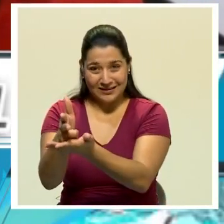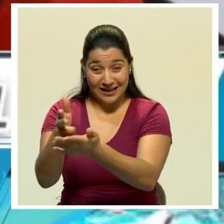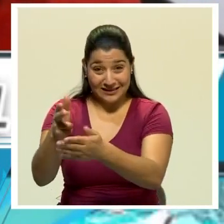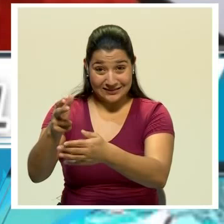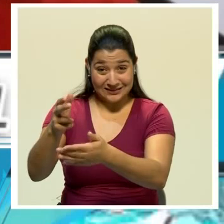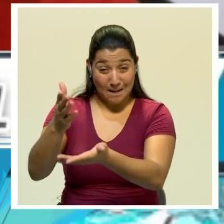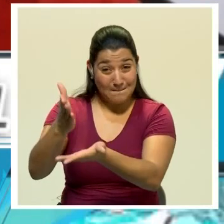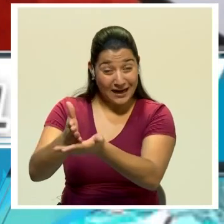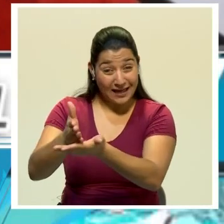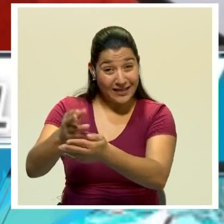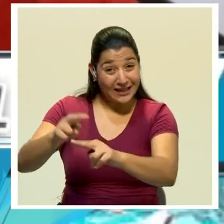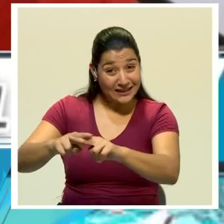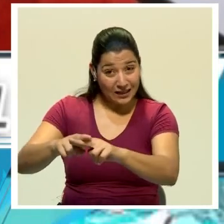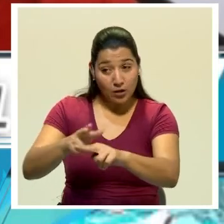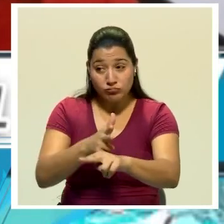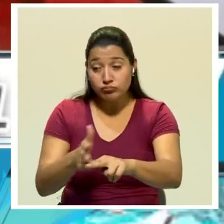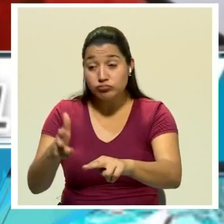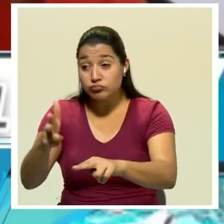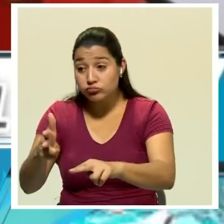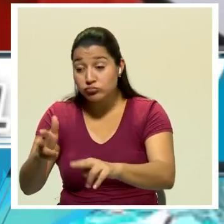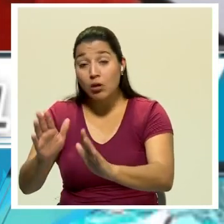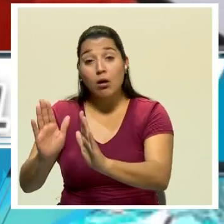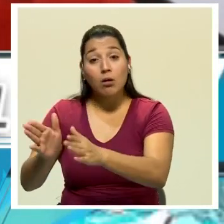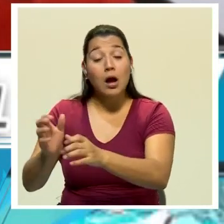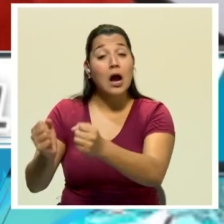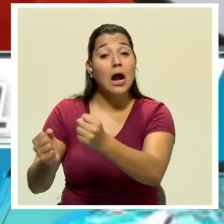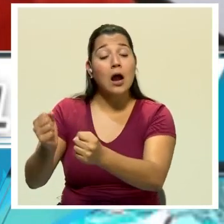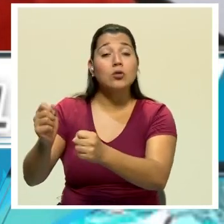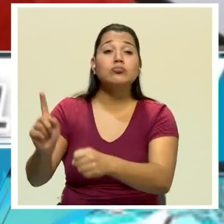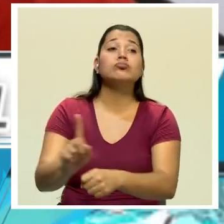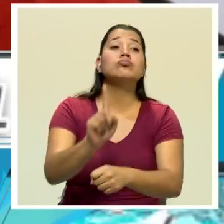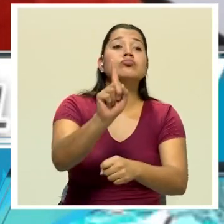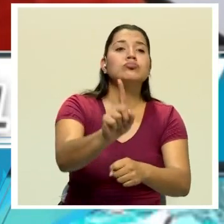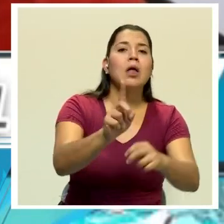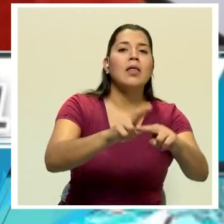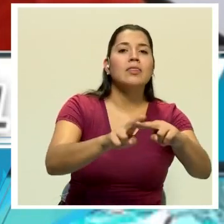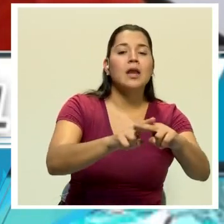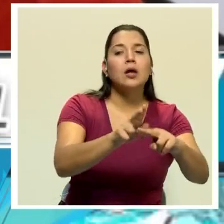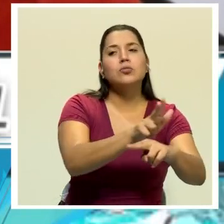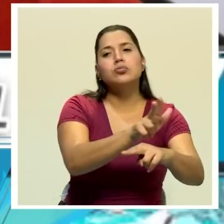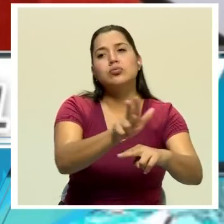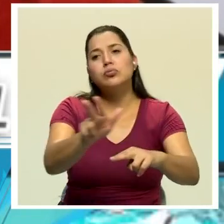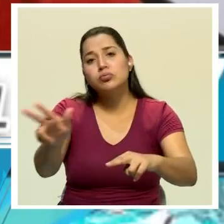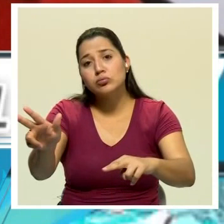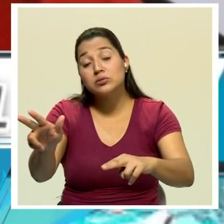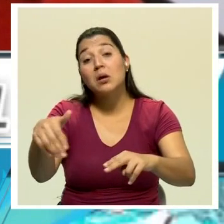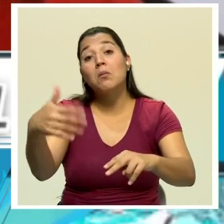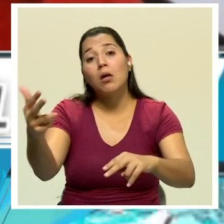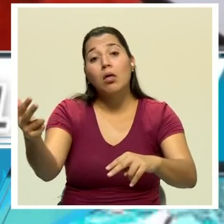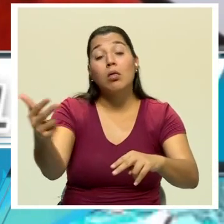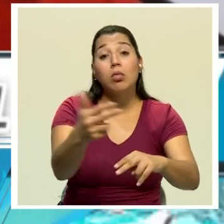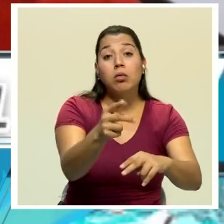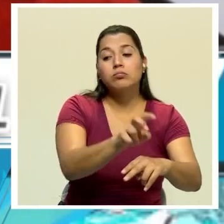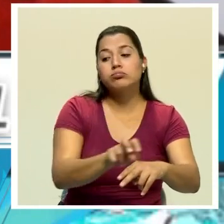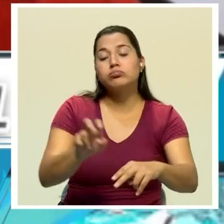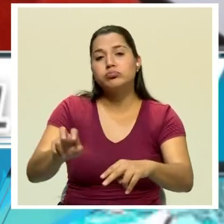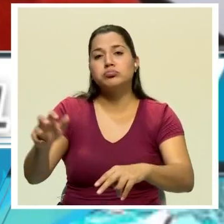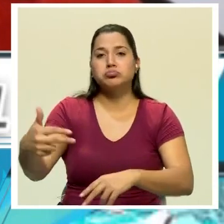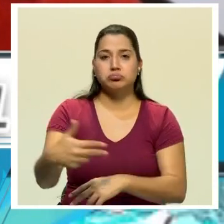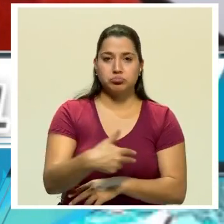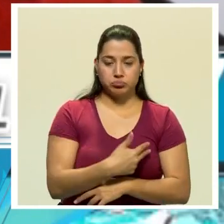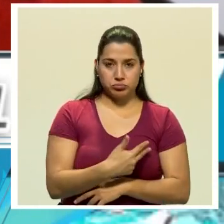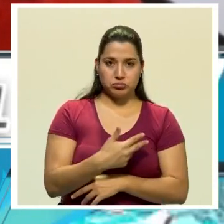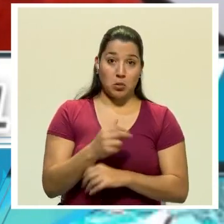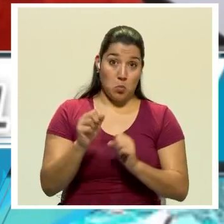todo el sistema con tiempos de recorrido muchísimo más cortos. Esto nos ayuda muchísimo a